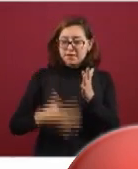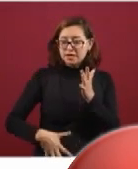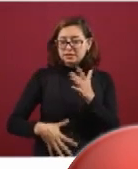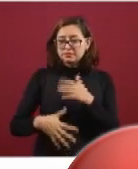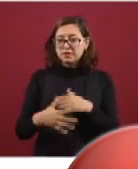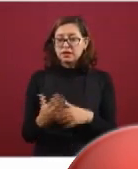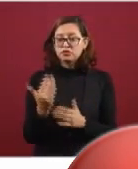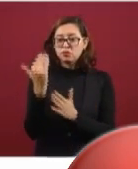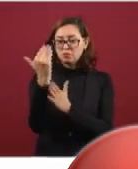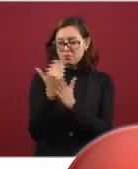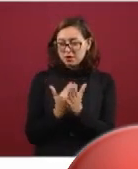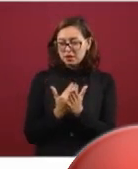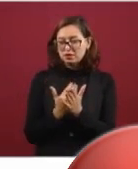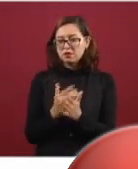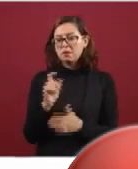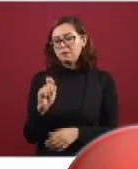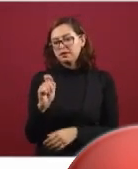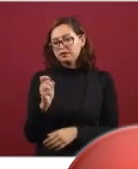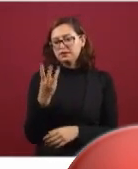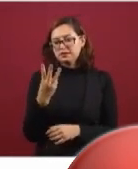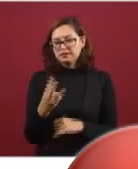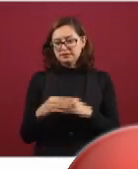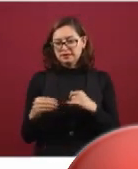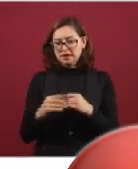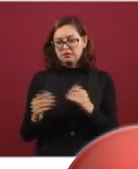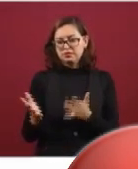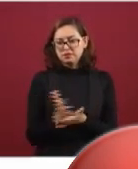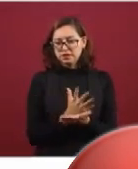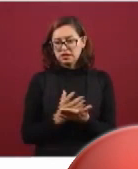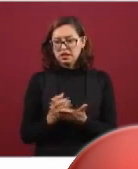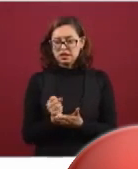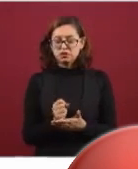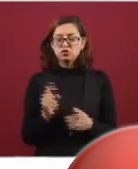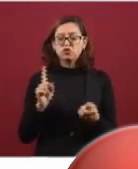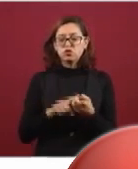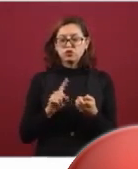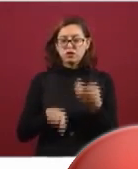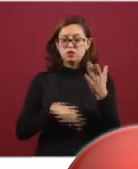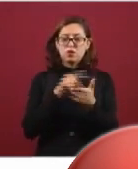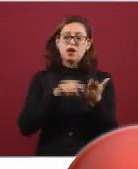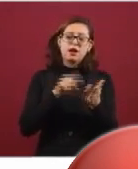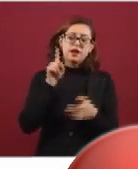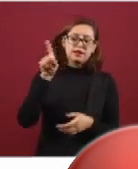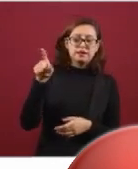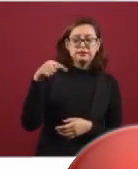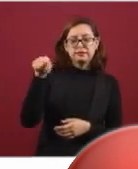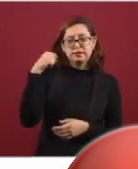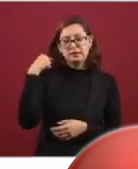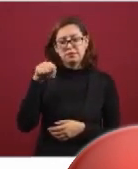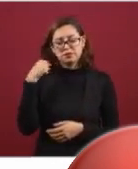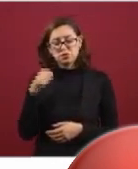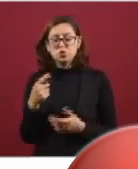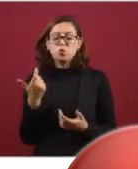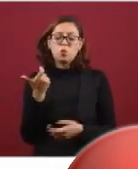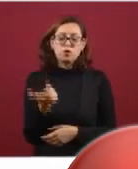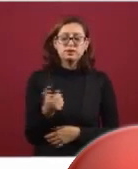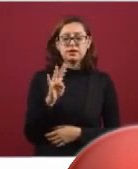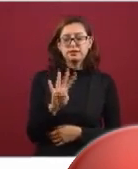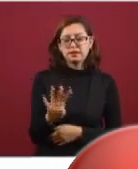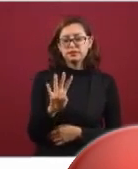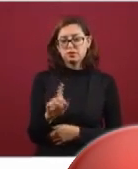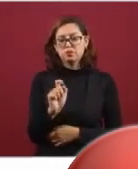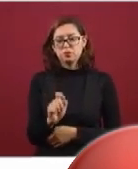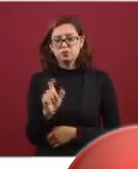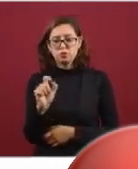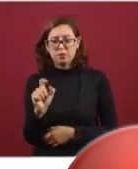y con el menor margen de 23 centavos lo encontramos en Centro Tabasco Corporativo Paragás a 19 pesos con 20 centavos por